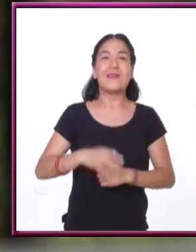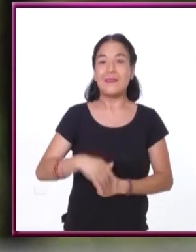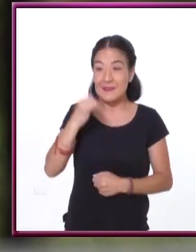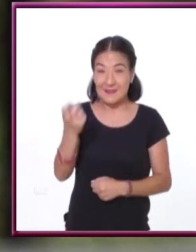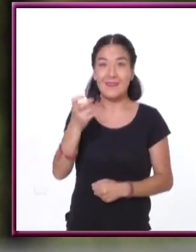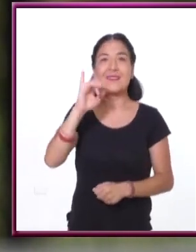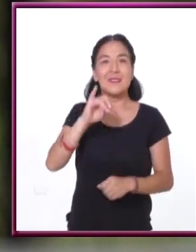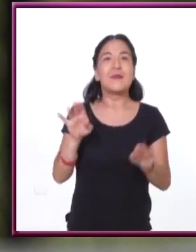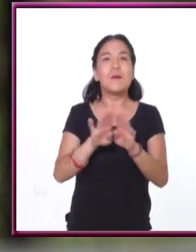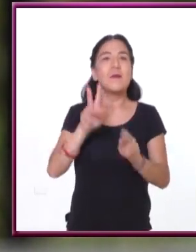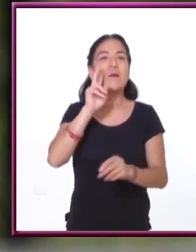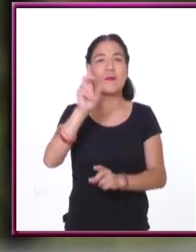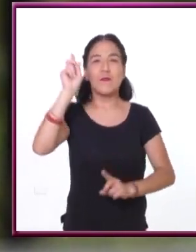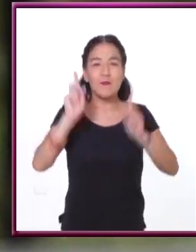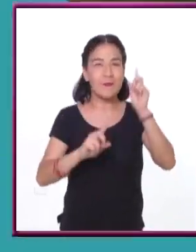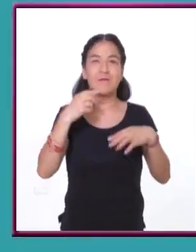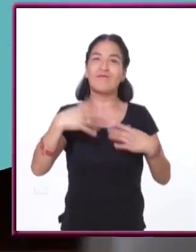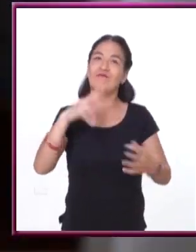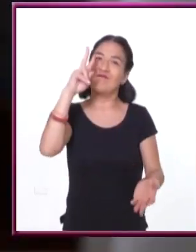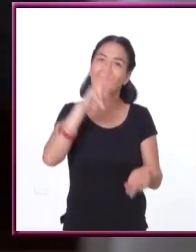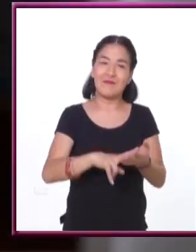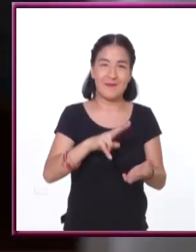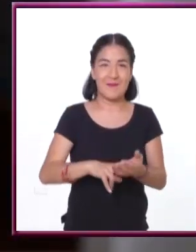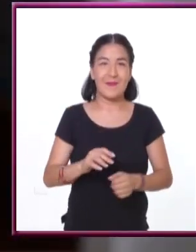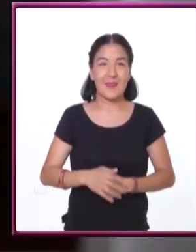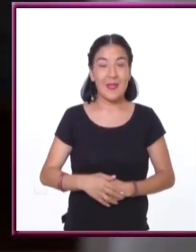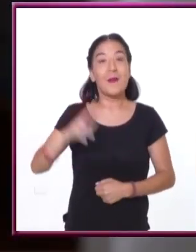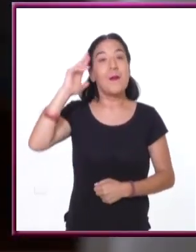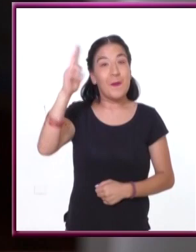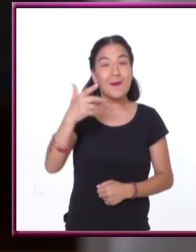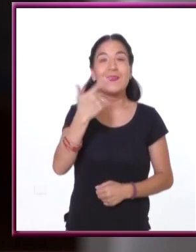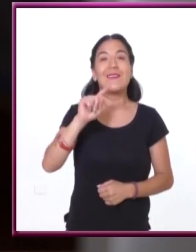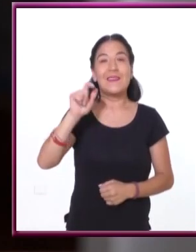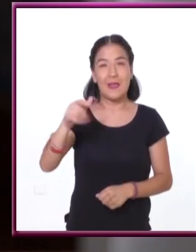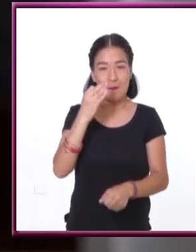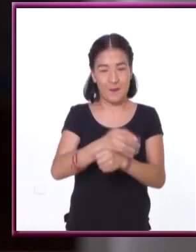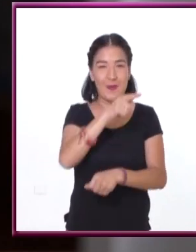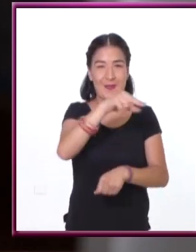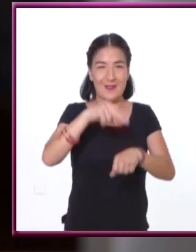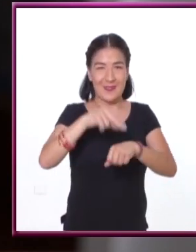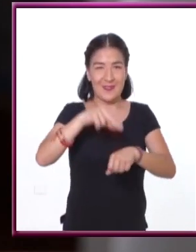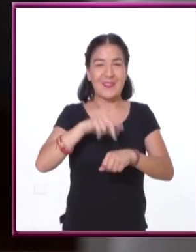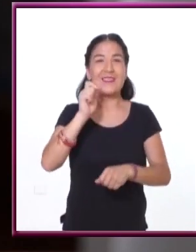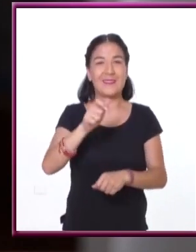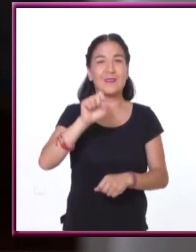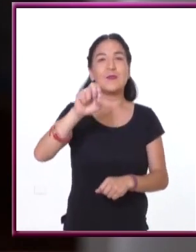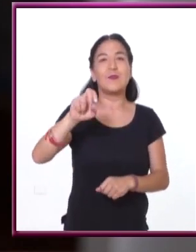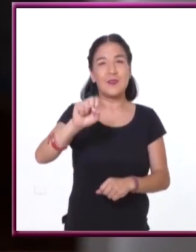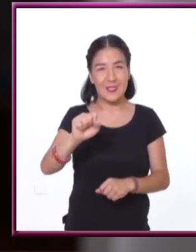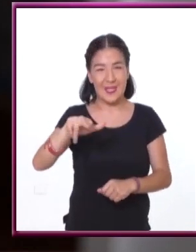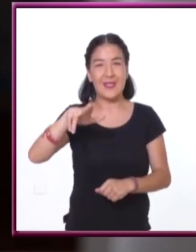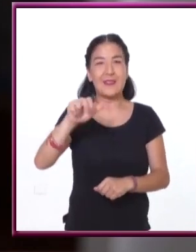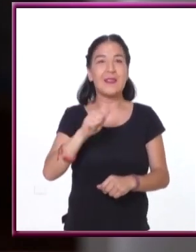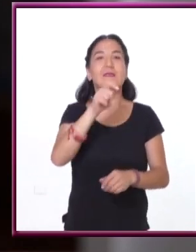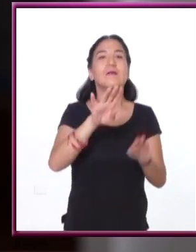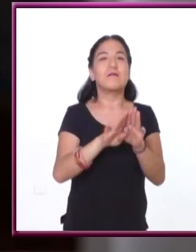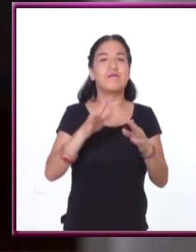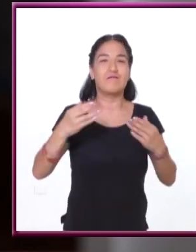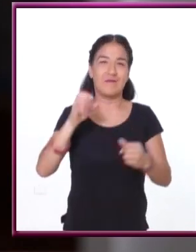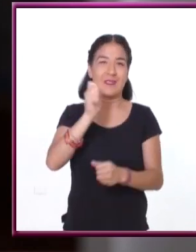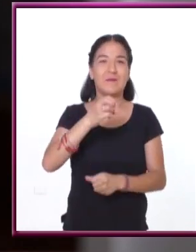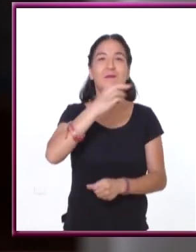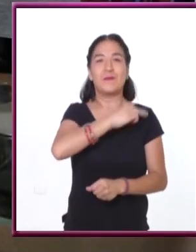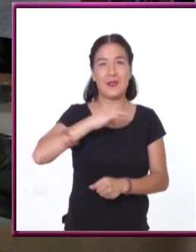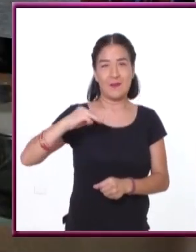sus descubrimientos valen su peso en oro. Hola, ¿qué tal? Estamos con la doctora Susana Lizano Soberón, quien es astrónoma y miembro del